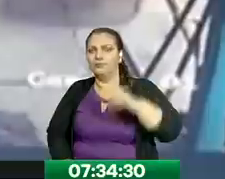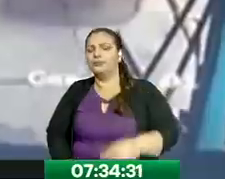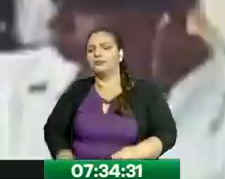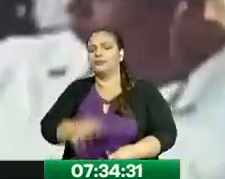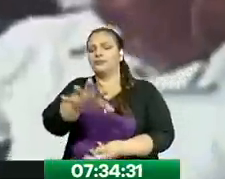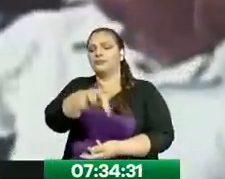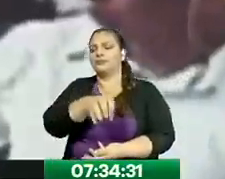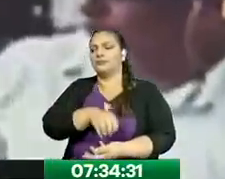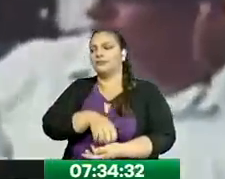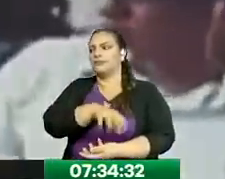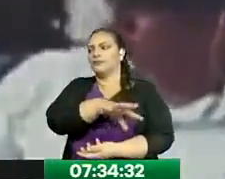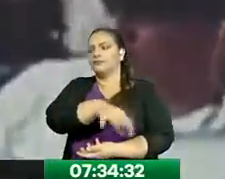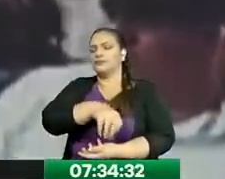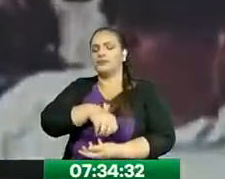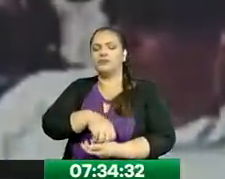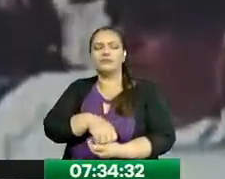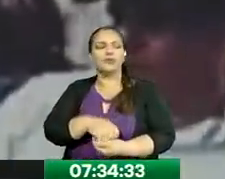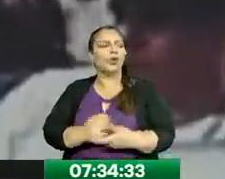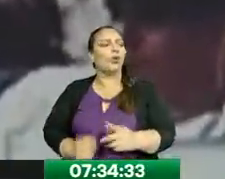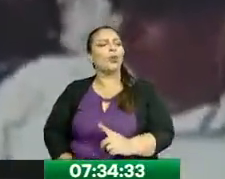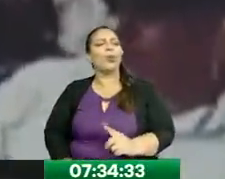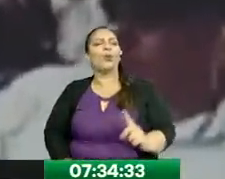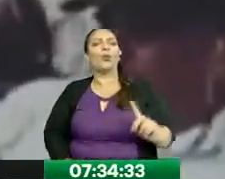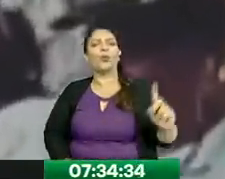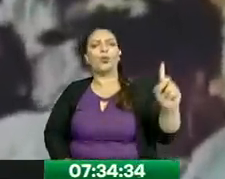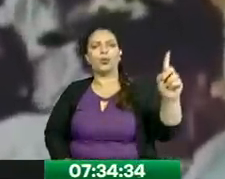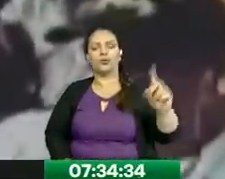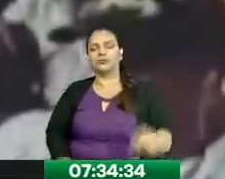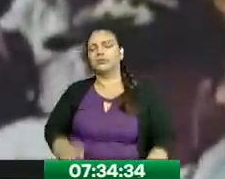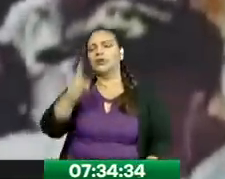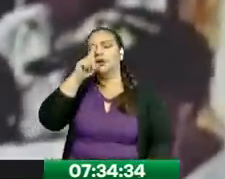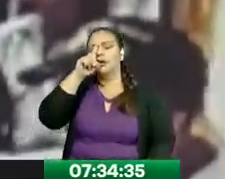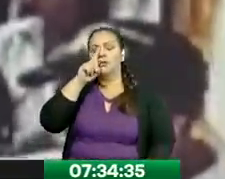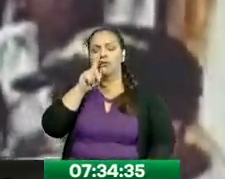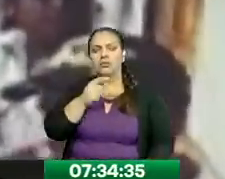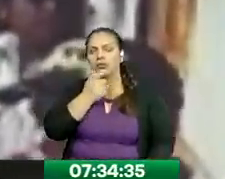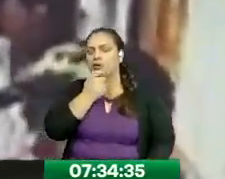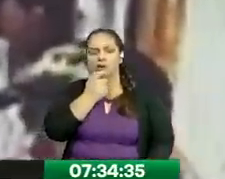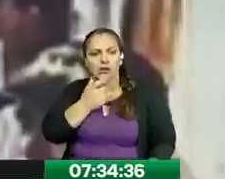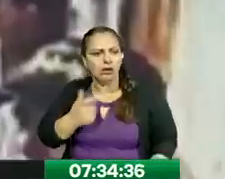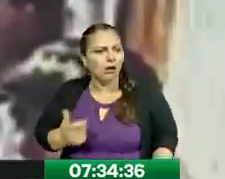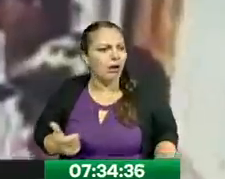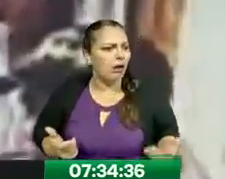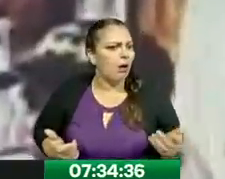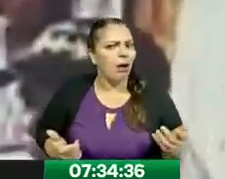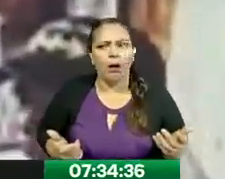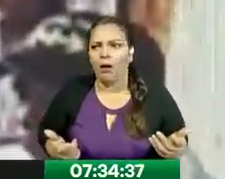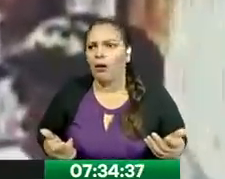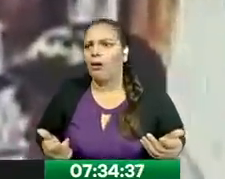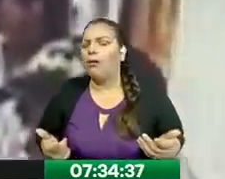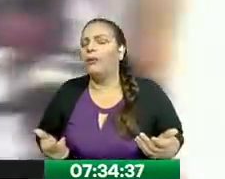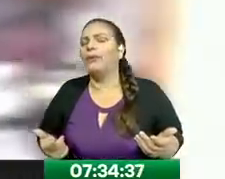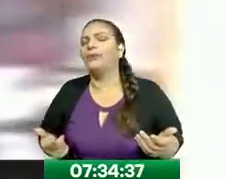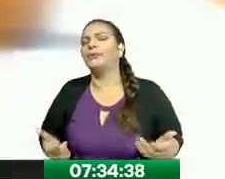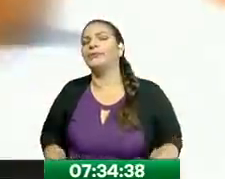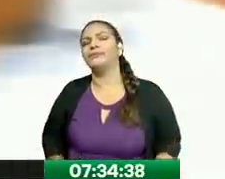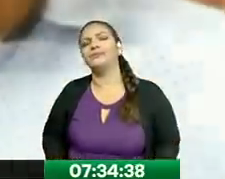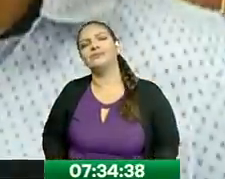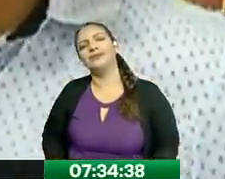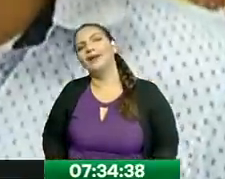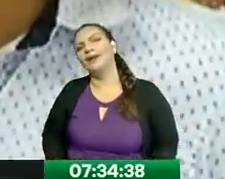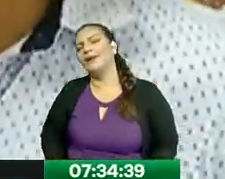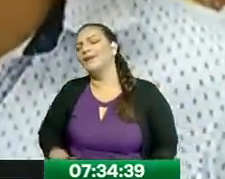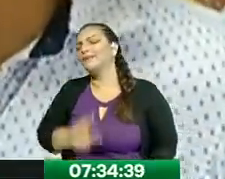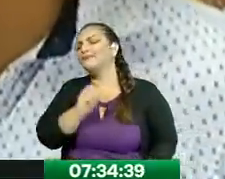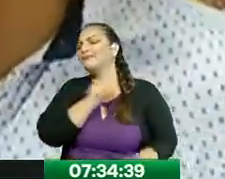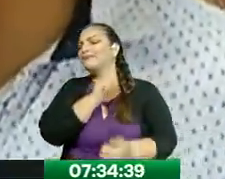recién en ese instante el afectado logró darse cuenta de la situación antes y ya había sacado cuatro más yo me